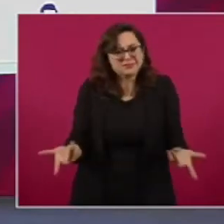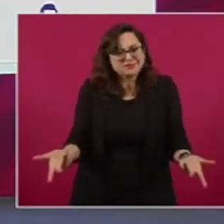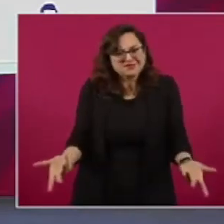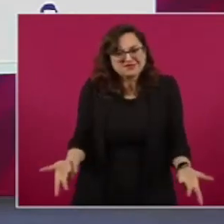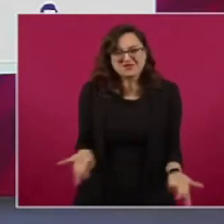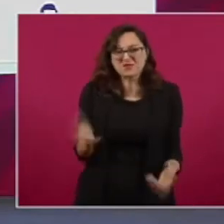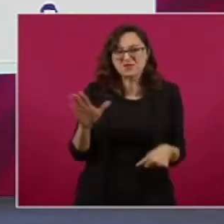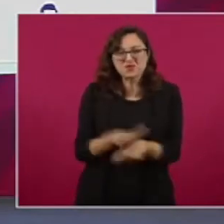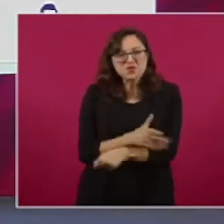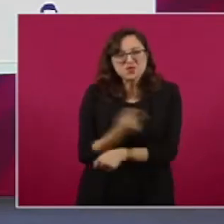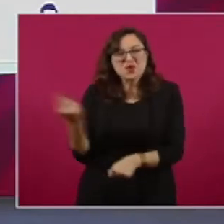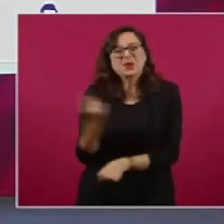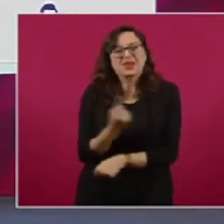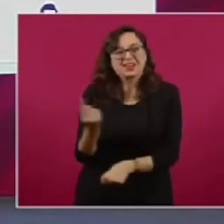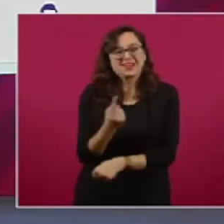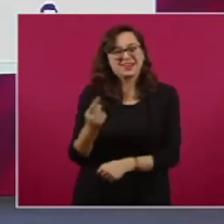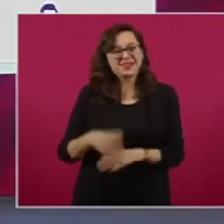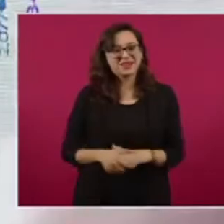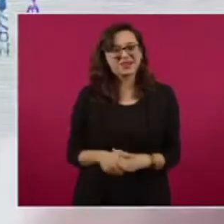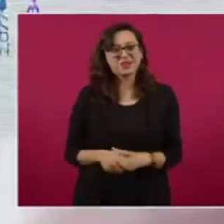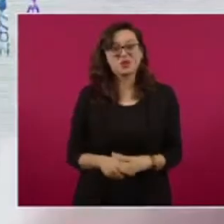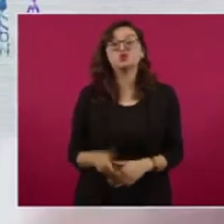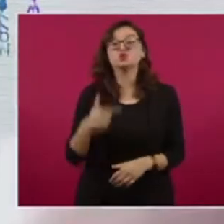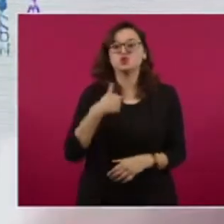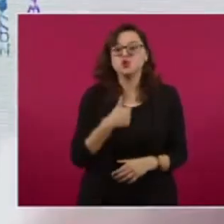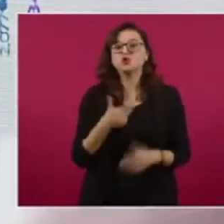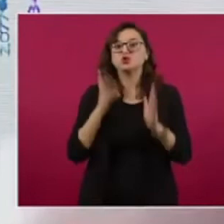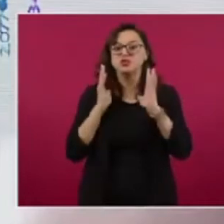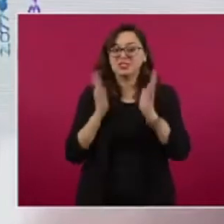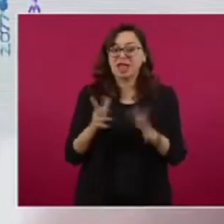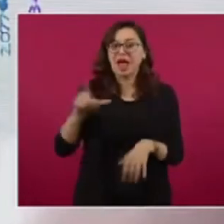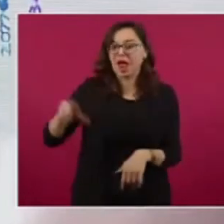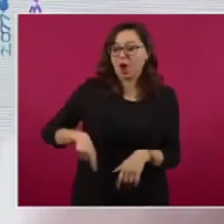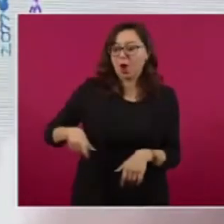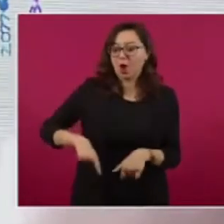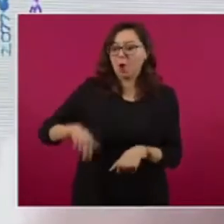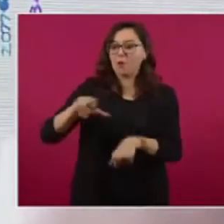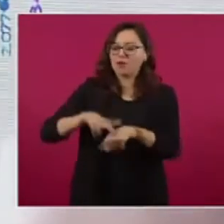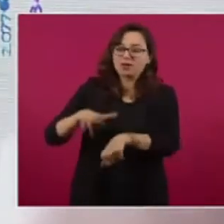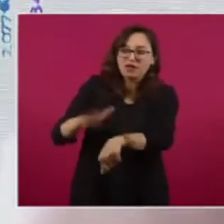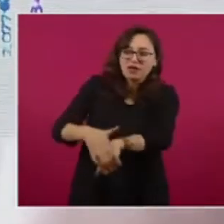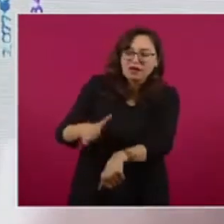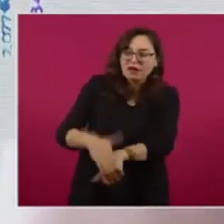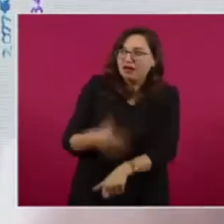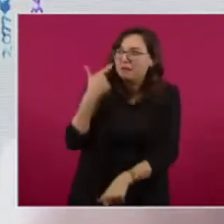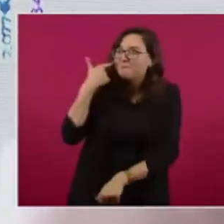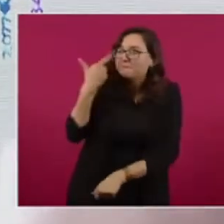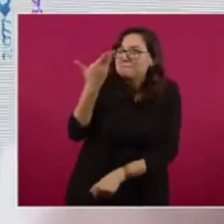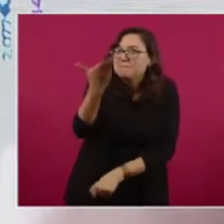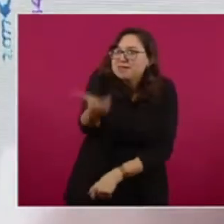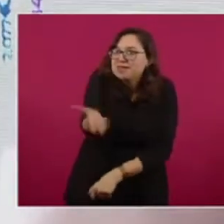Y le he pedido respetuosamente al gobernador que haga una evaluación